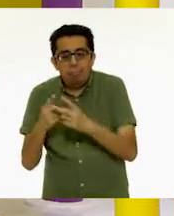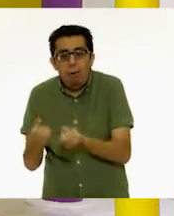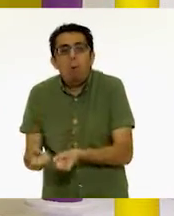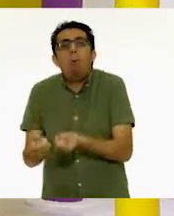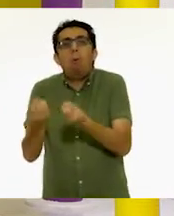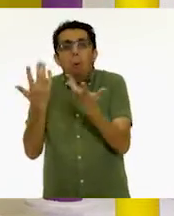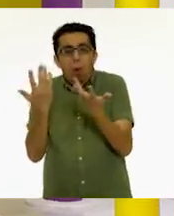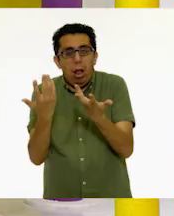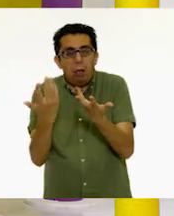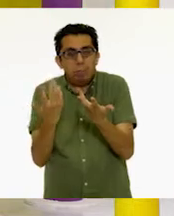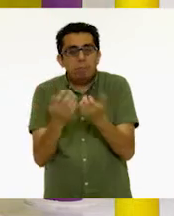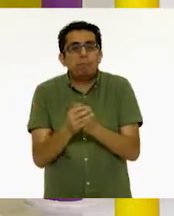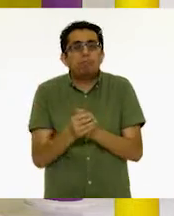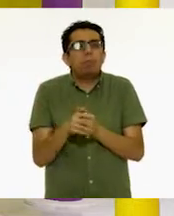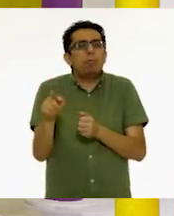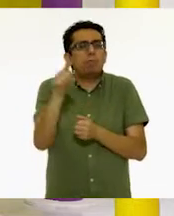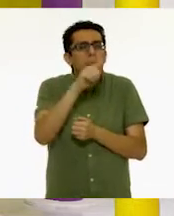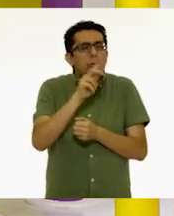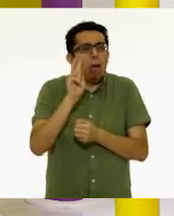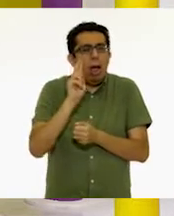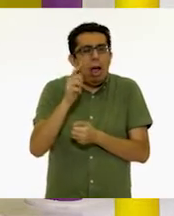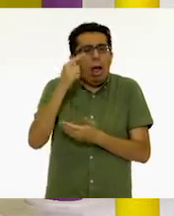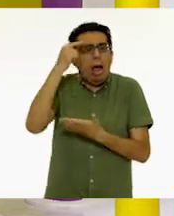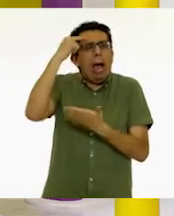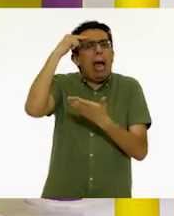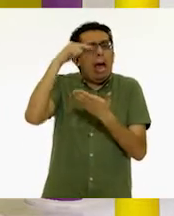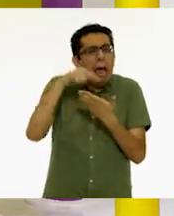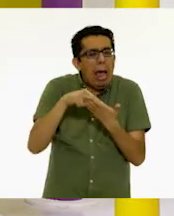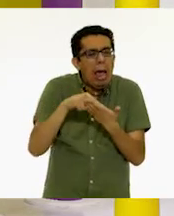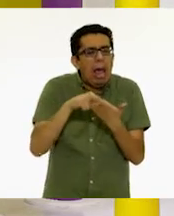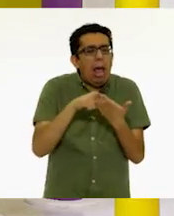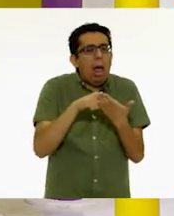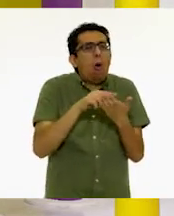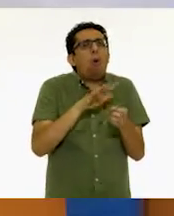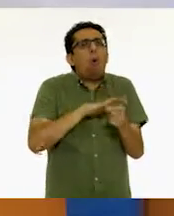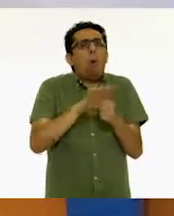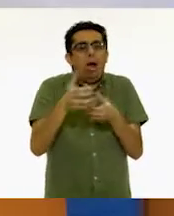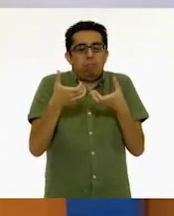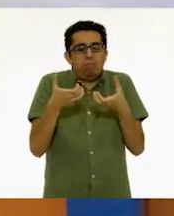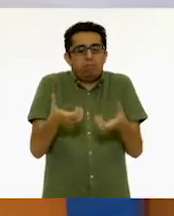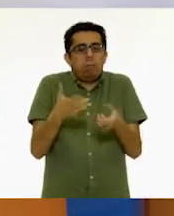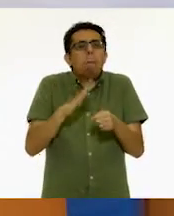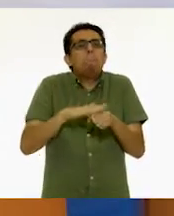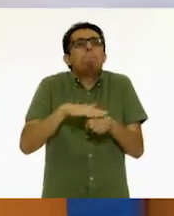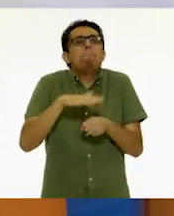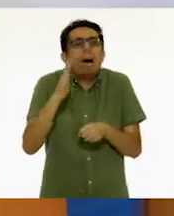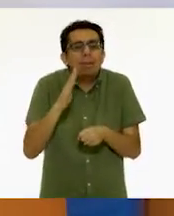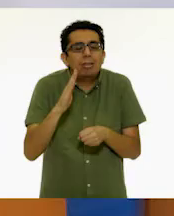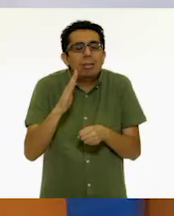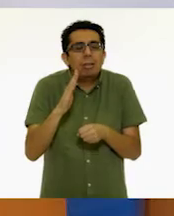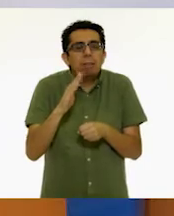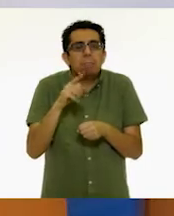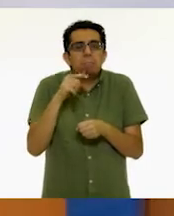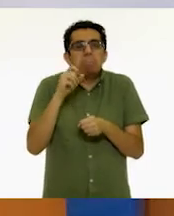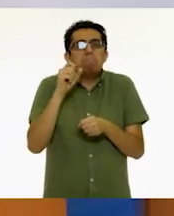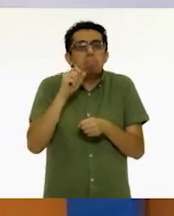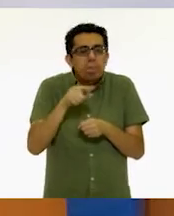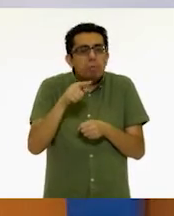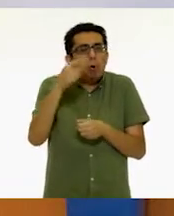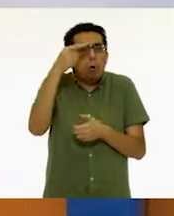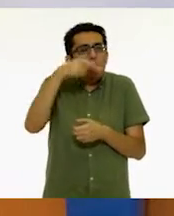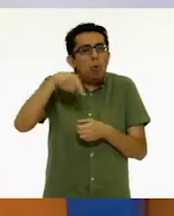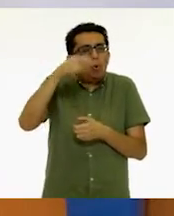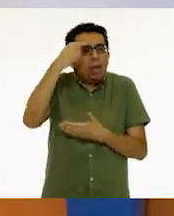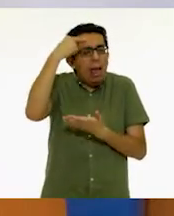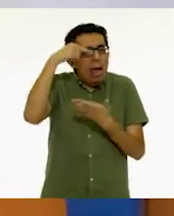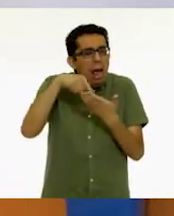colección creen que tiene más? ¿Y cuántas más creen que tiene? Vamos a ver cómo lo resolvieron